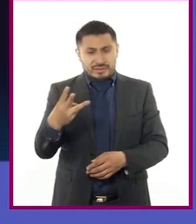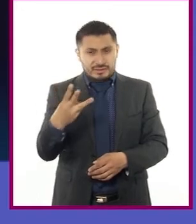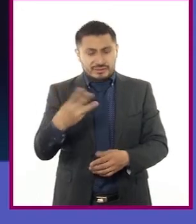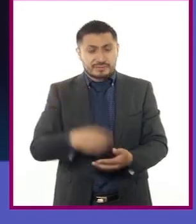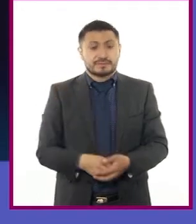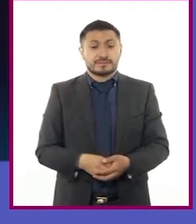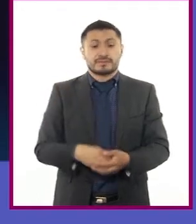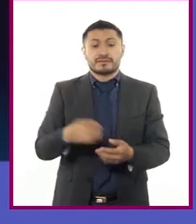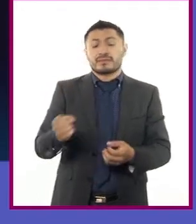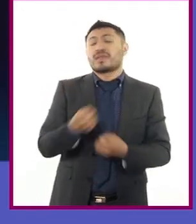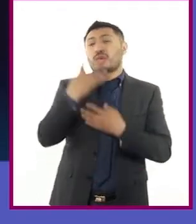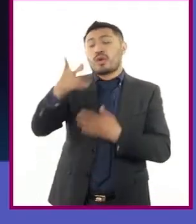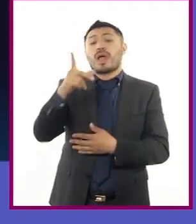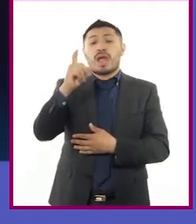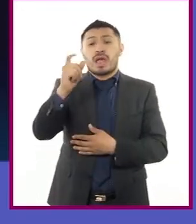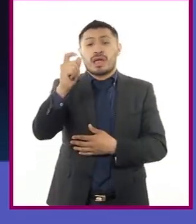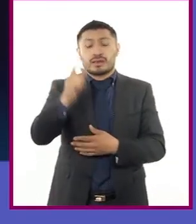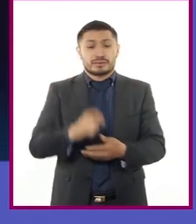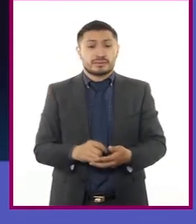Poema 20.